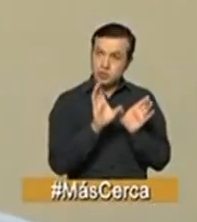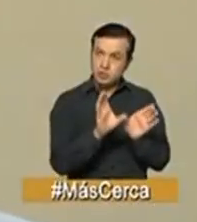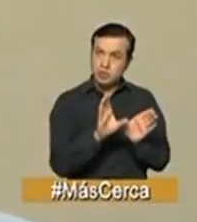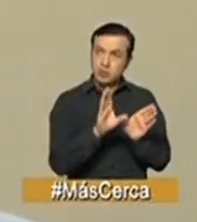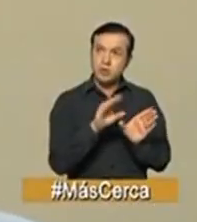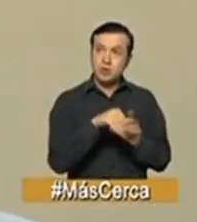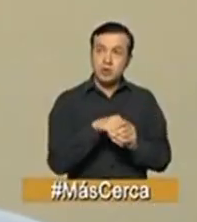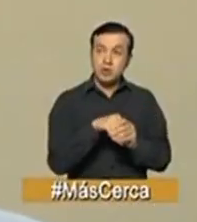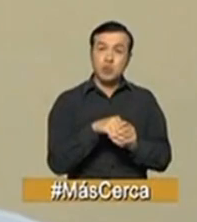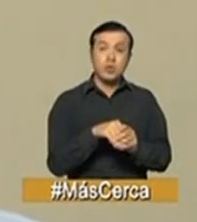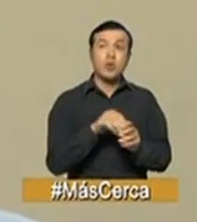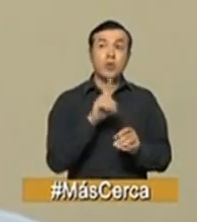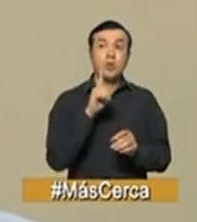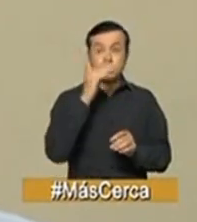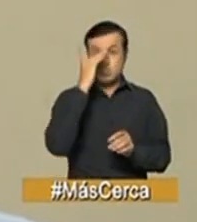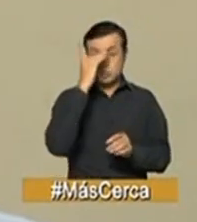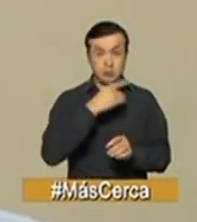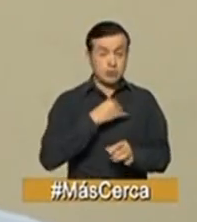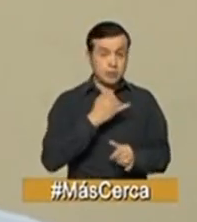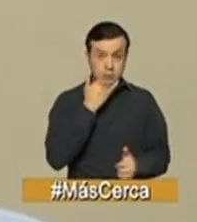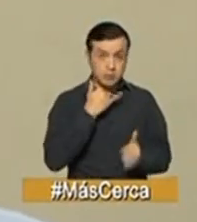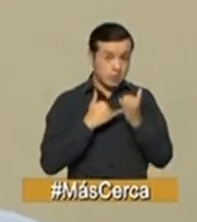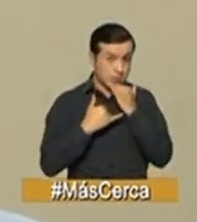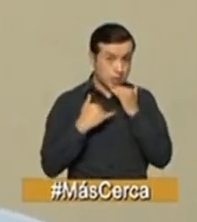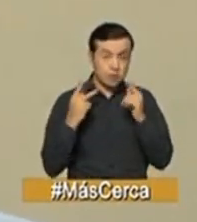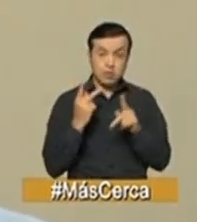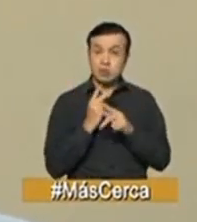evite que una mala decisión sea un